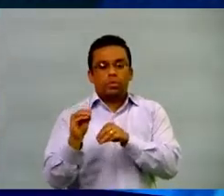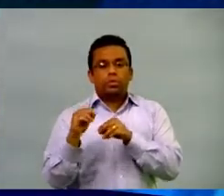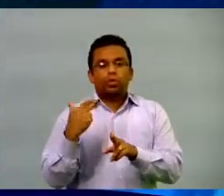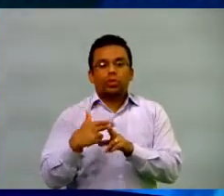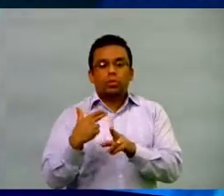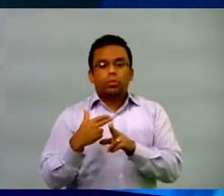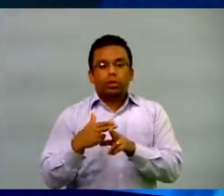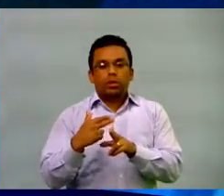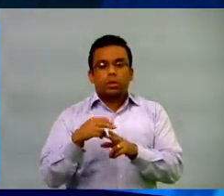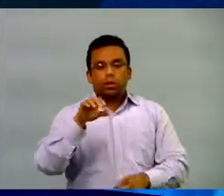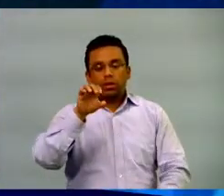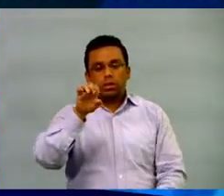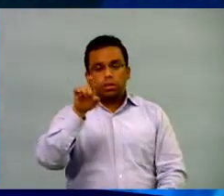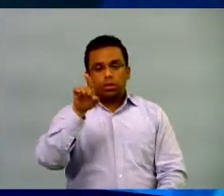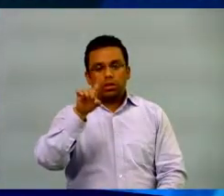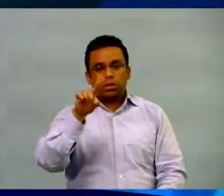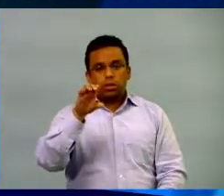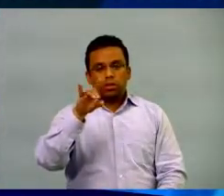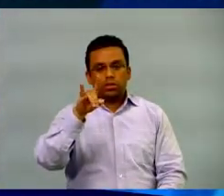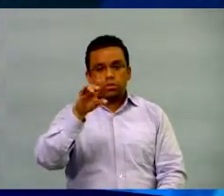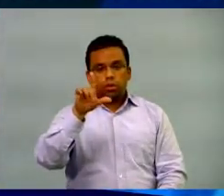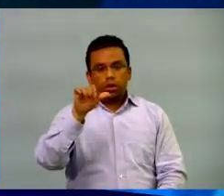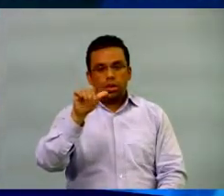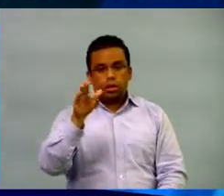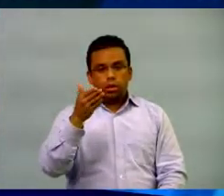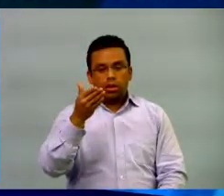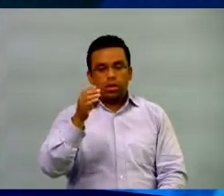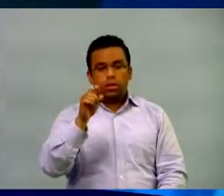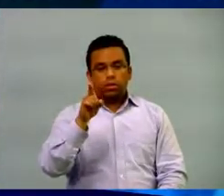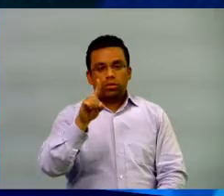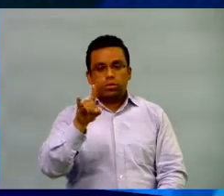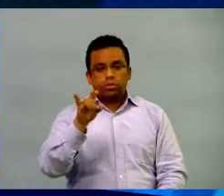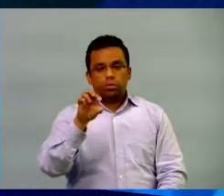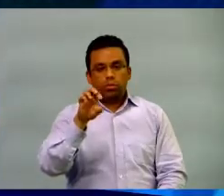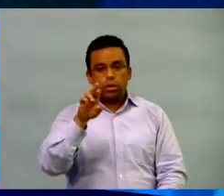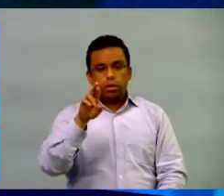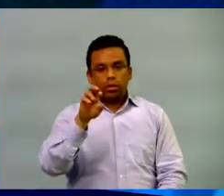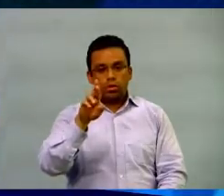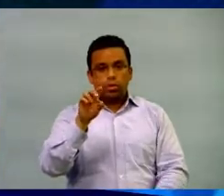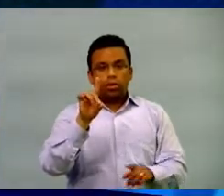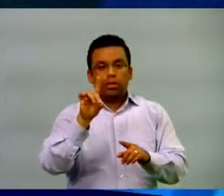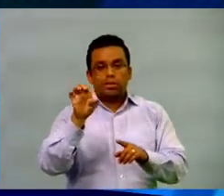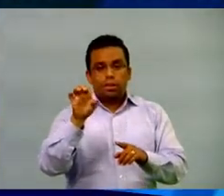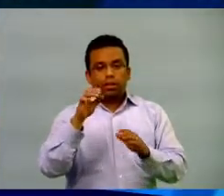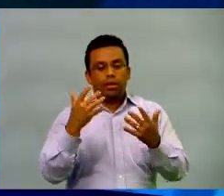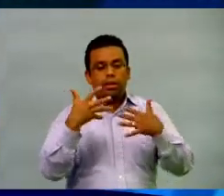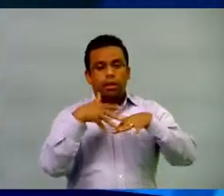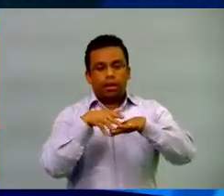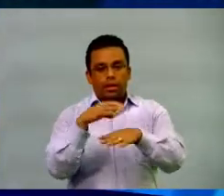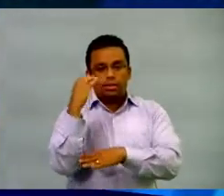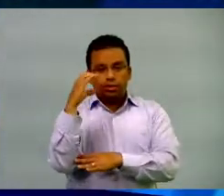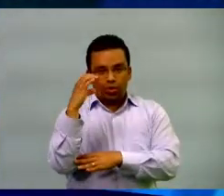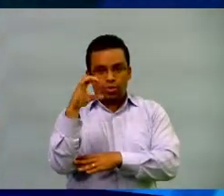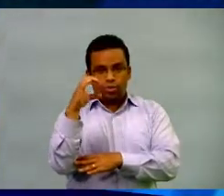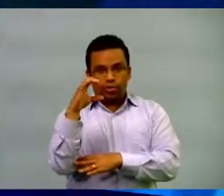Escuela Superior de Redes Colombia en alianza con Mintic. Algunos resultados: